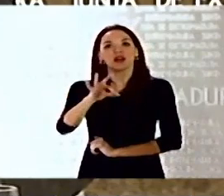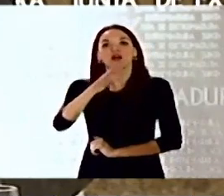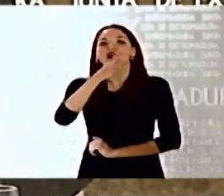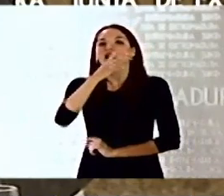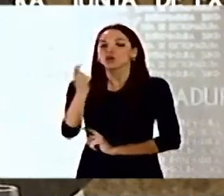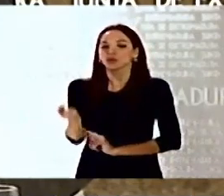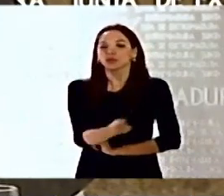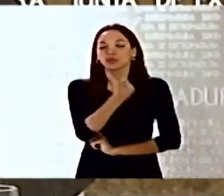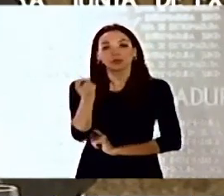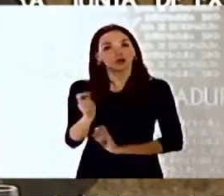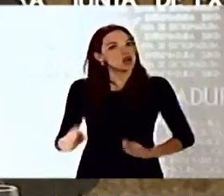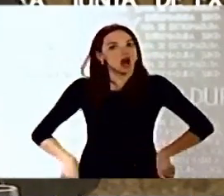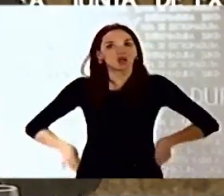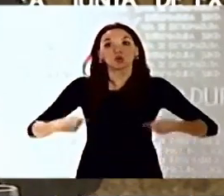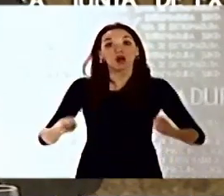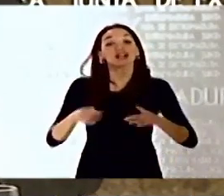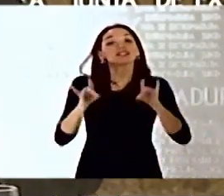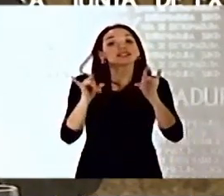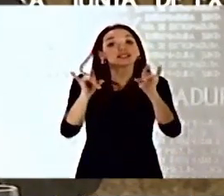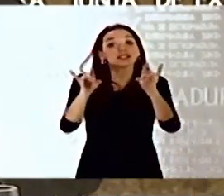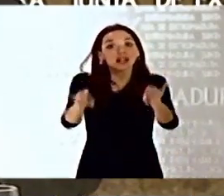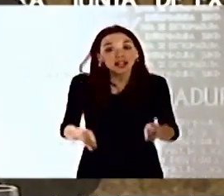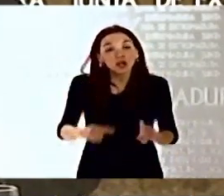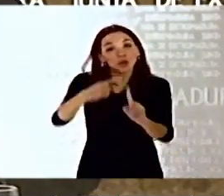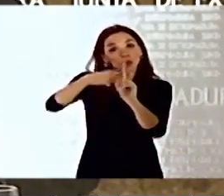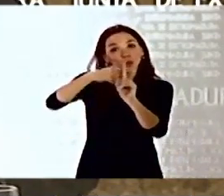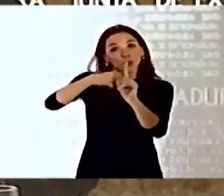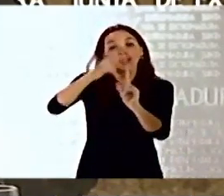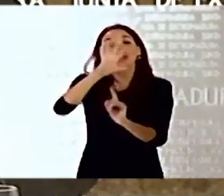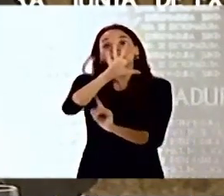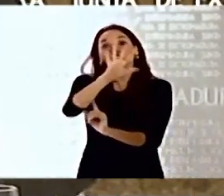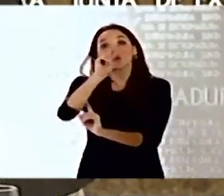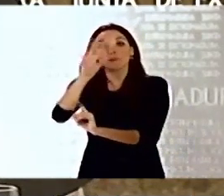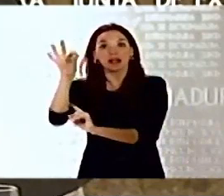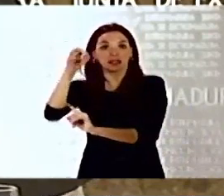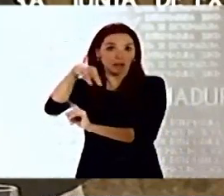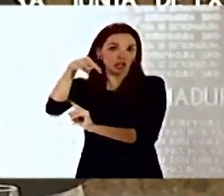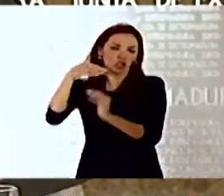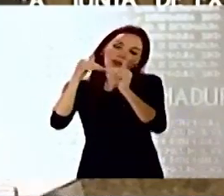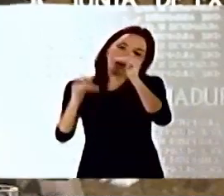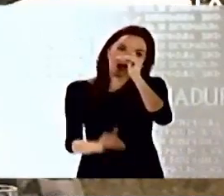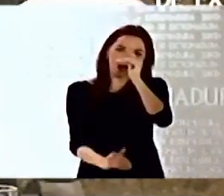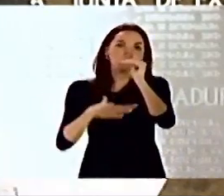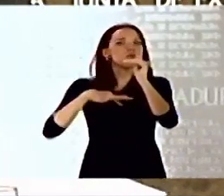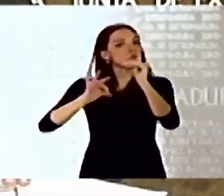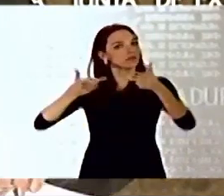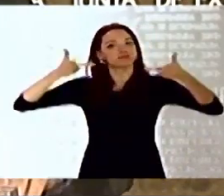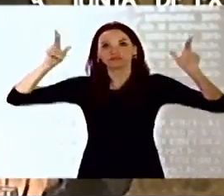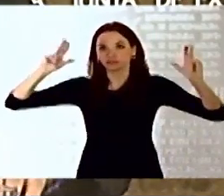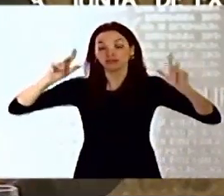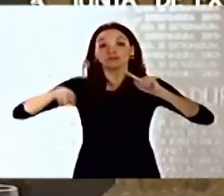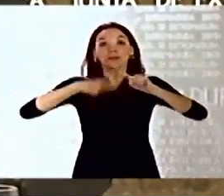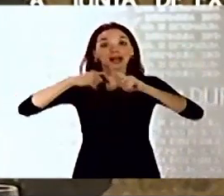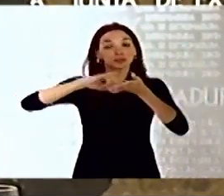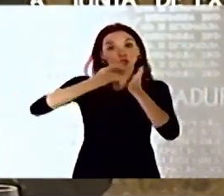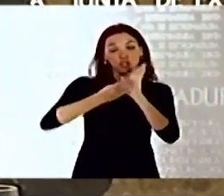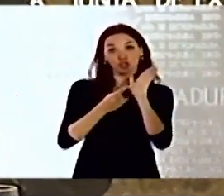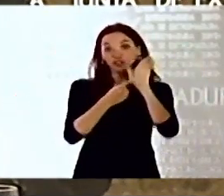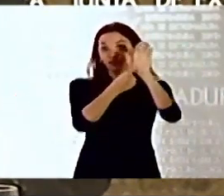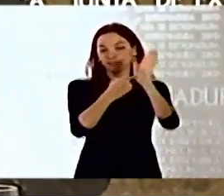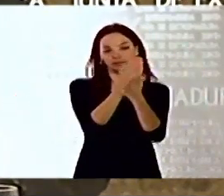hasta terrenos que están por debajo de la cota de 520 metros. Además, este proyecto se sustenta en